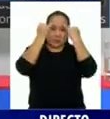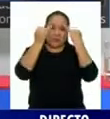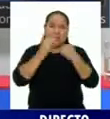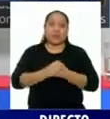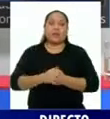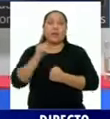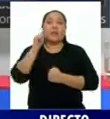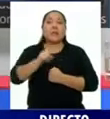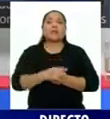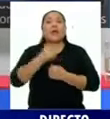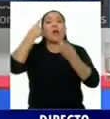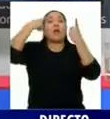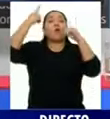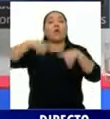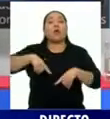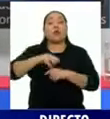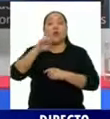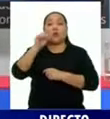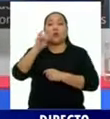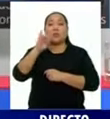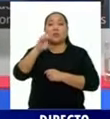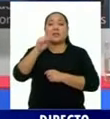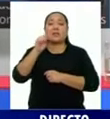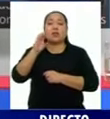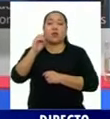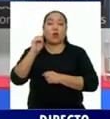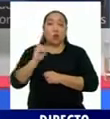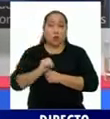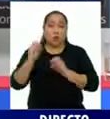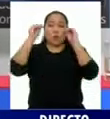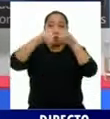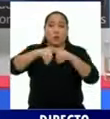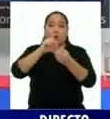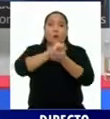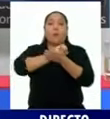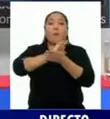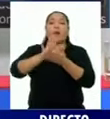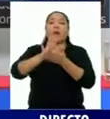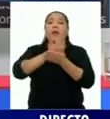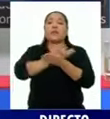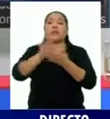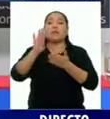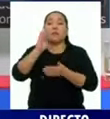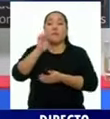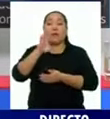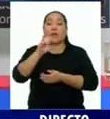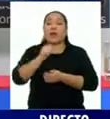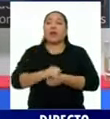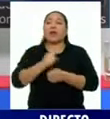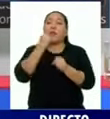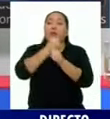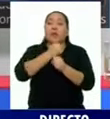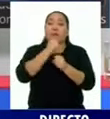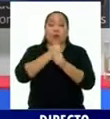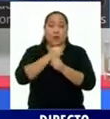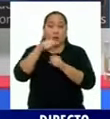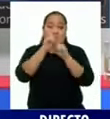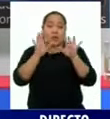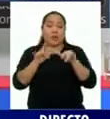sentido, gracias al convenio suscrito con Cisco, lanzamos la beca Empleabilidad Digital, cuyo objetivo es capacitar a quienes buscan